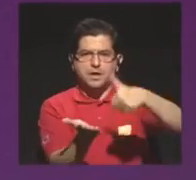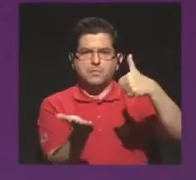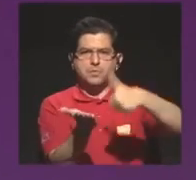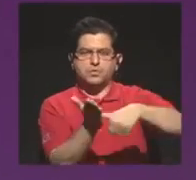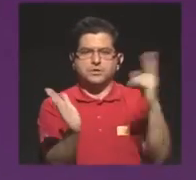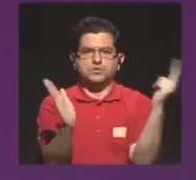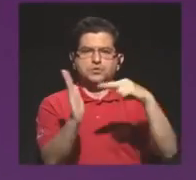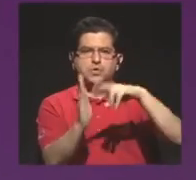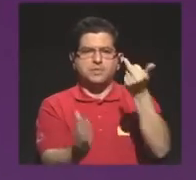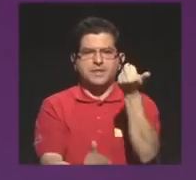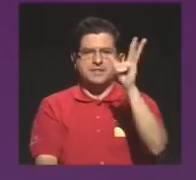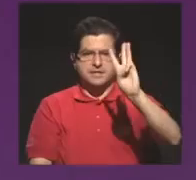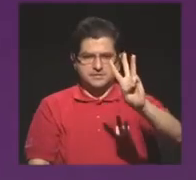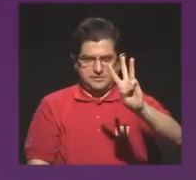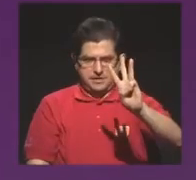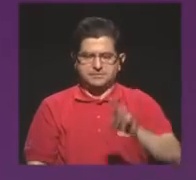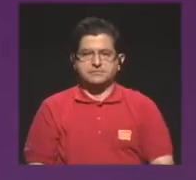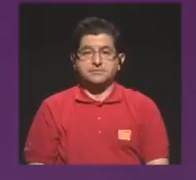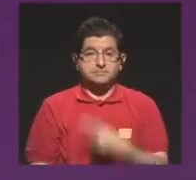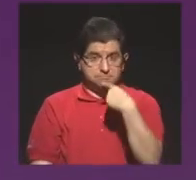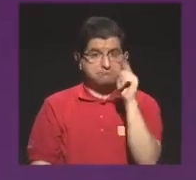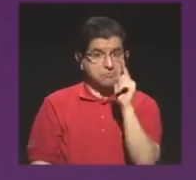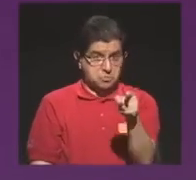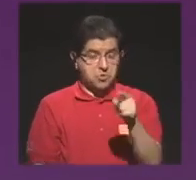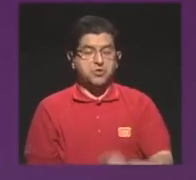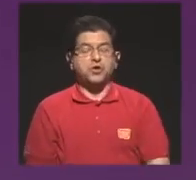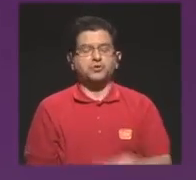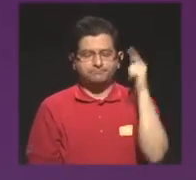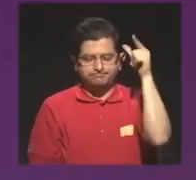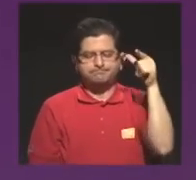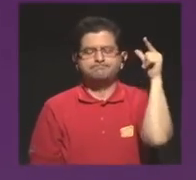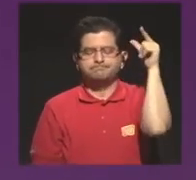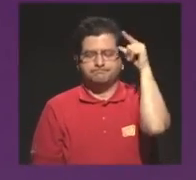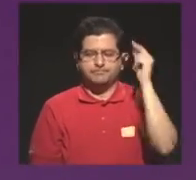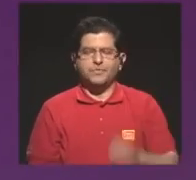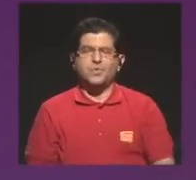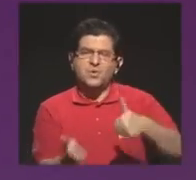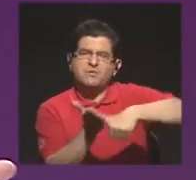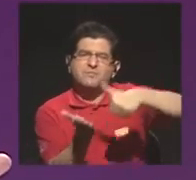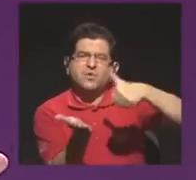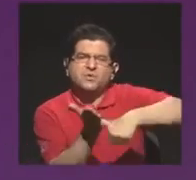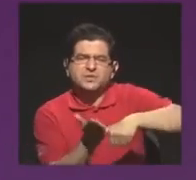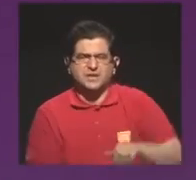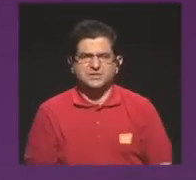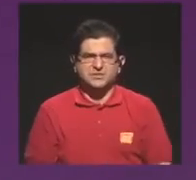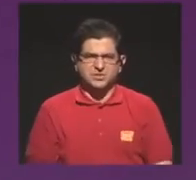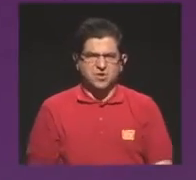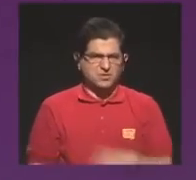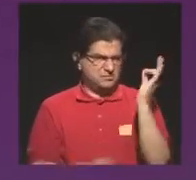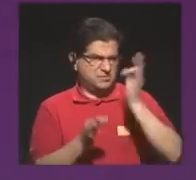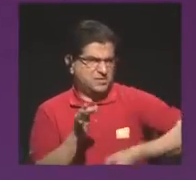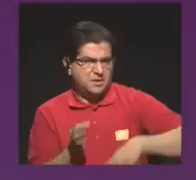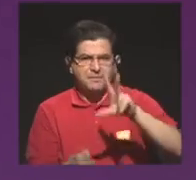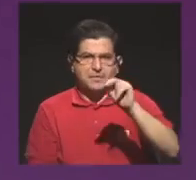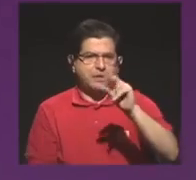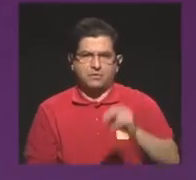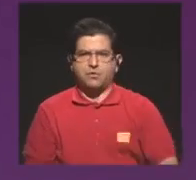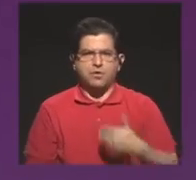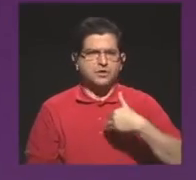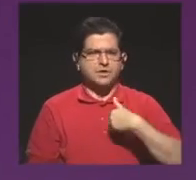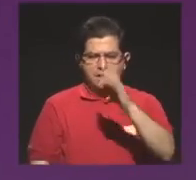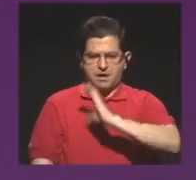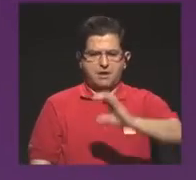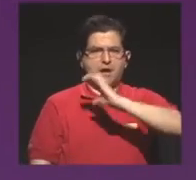elecciones 2016 y como usted dice, evidentemente, estas elecciones no son cualquier elecciones, tienen una serie